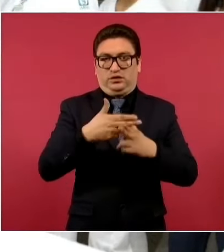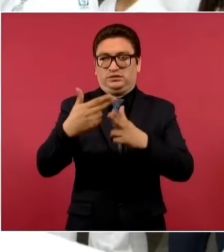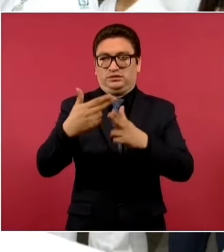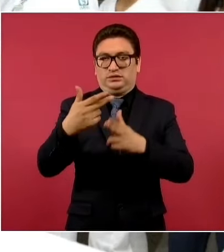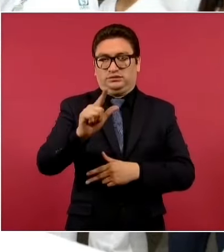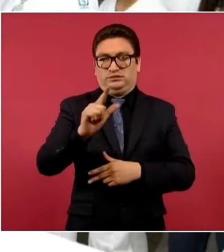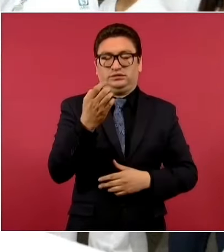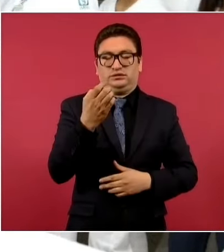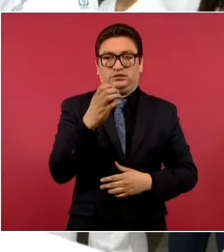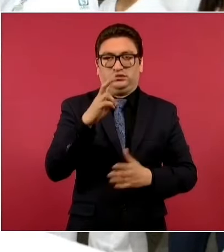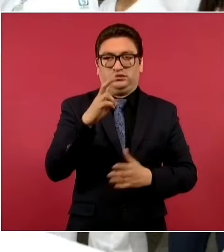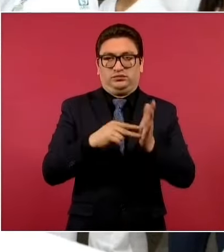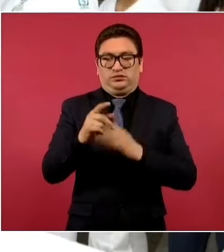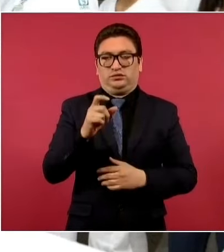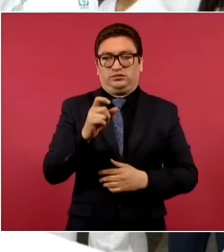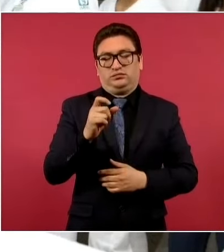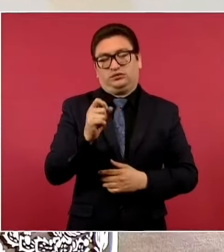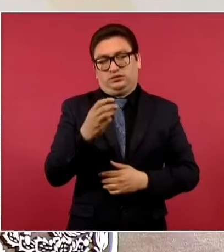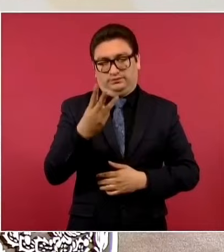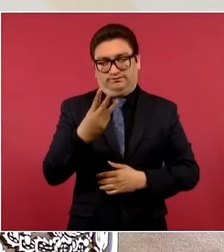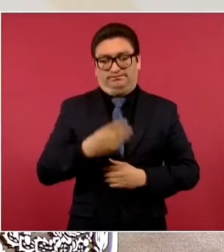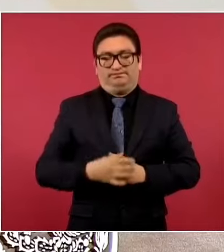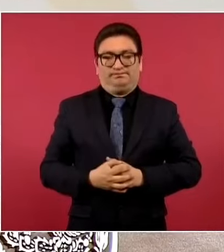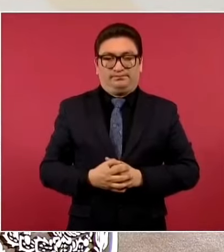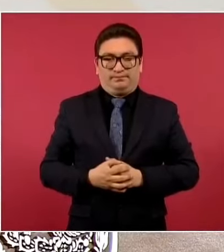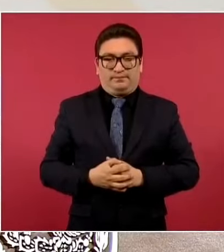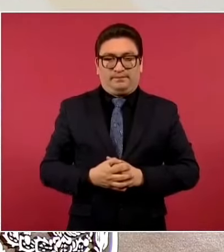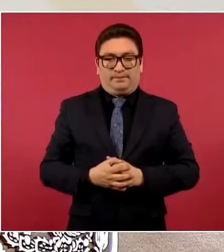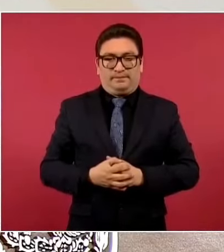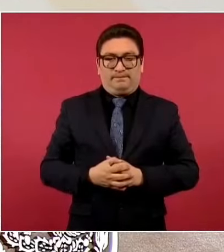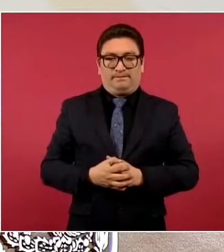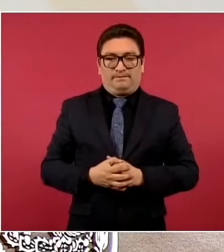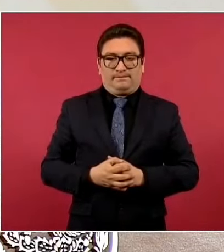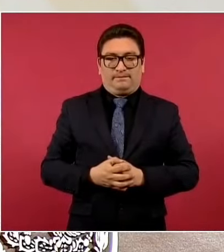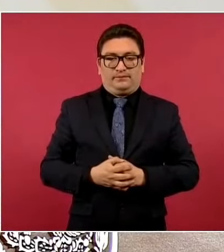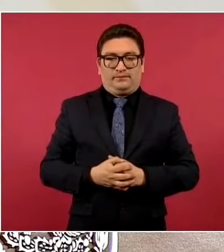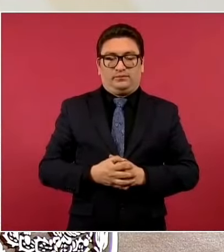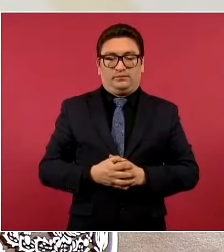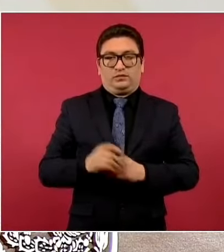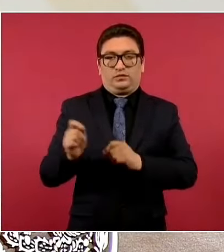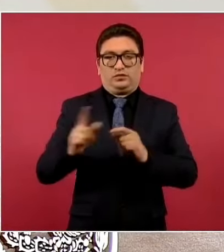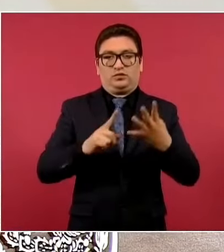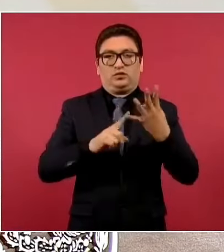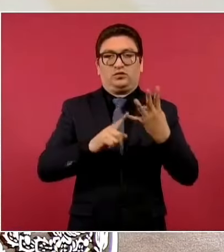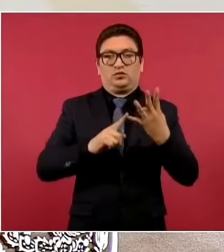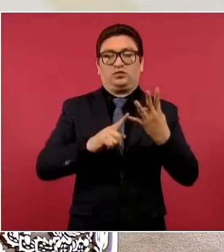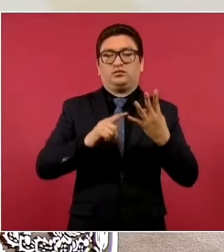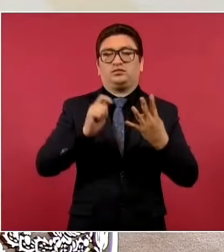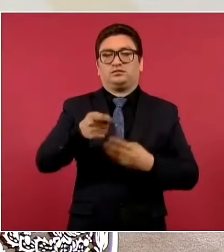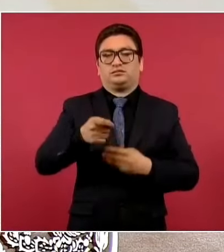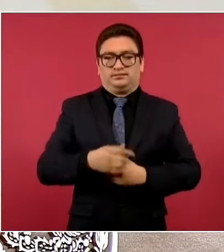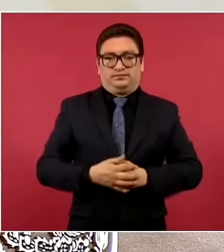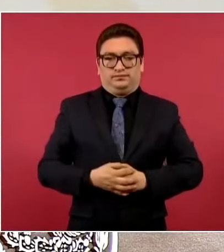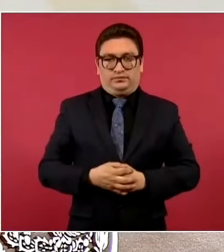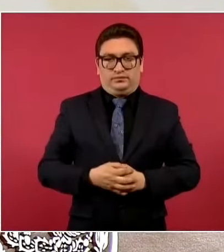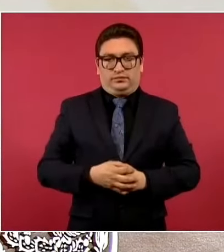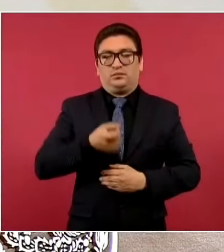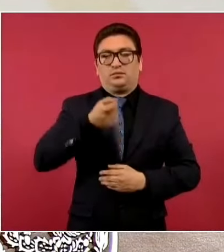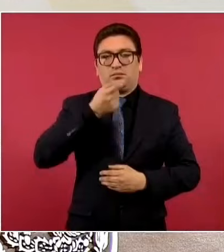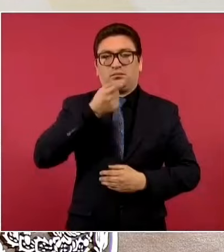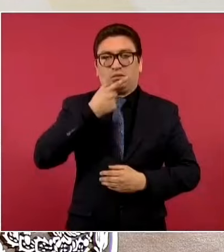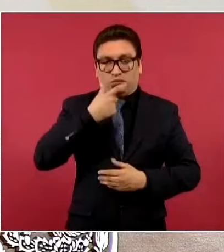17 de enero del 2023. La cuarta acción tiene que ver con el abasto de